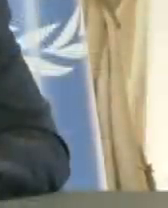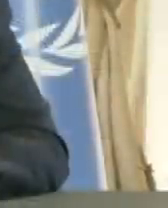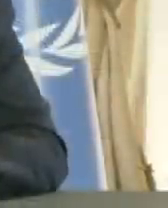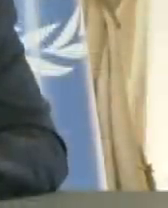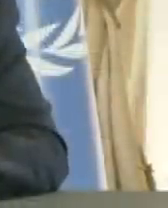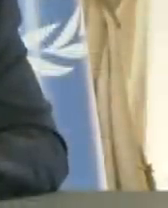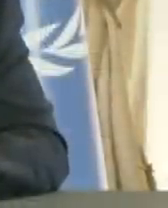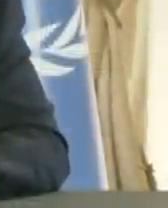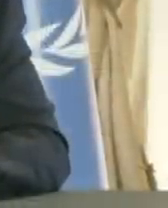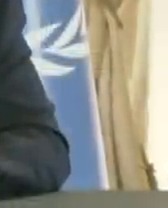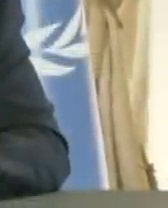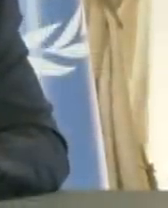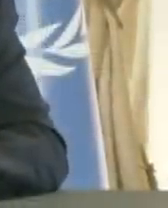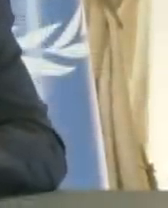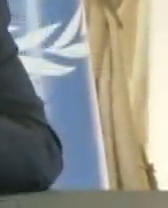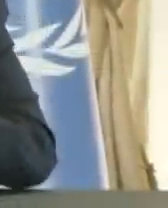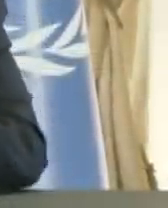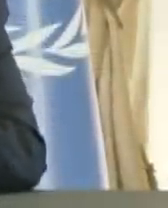A su equipo de trabajo.